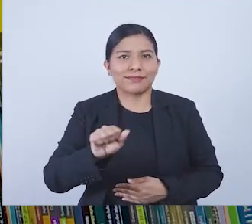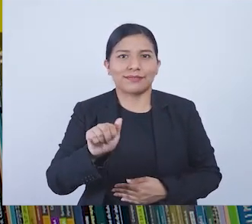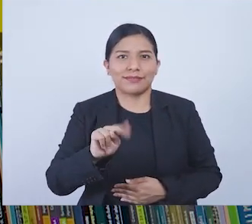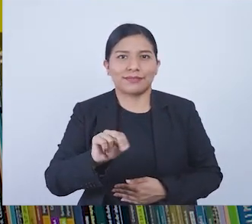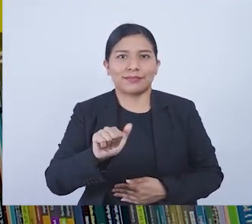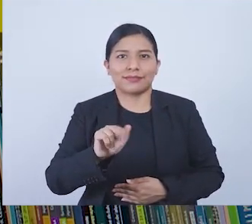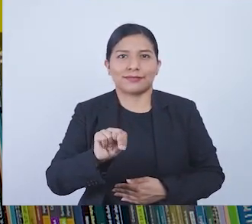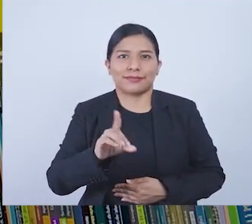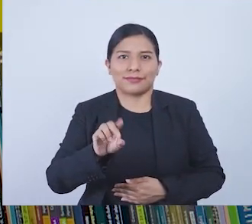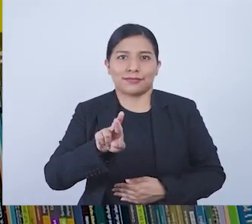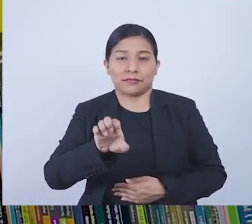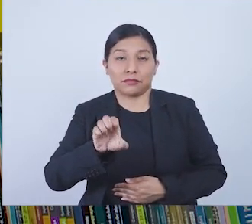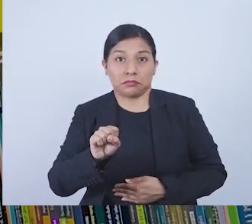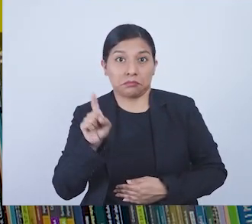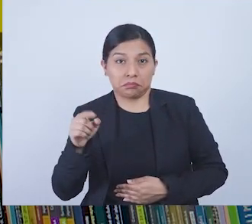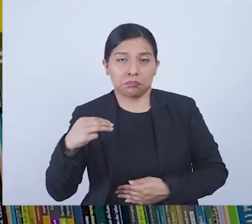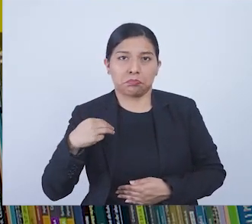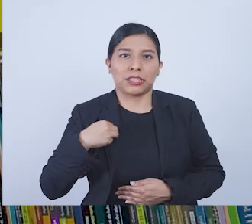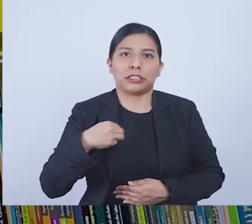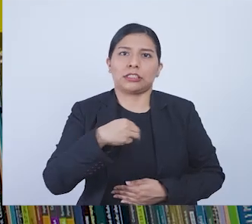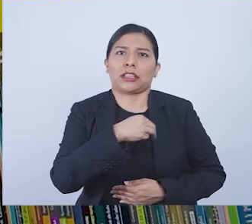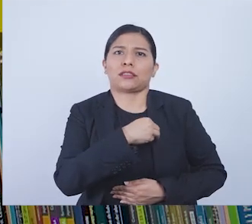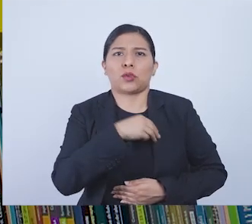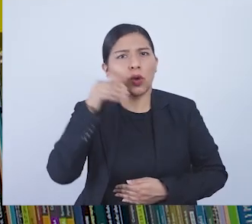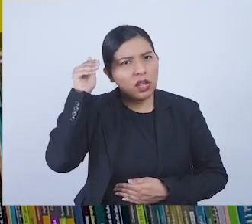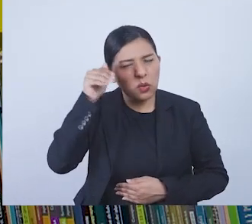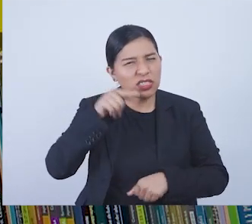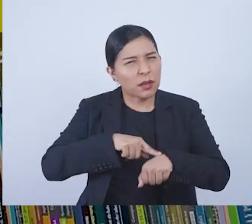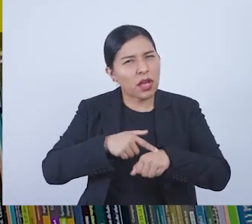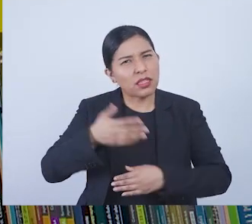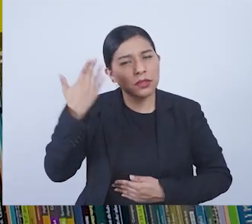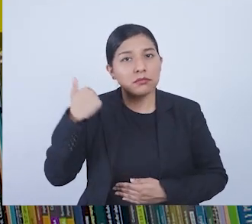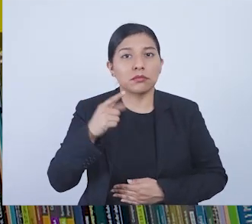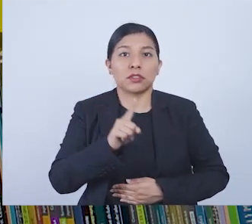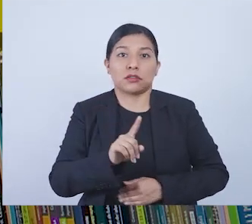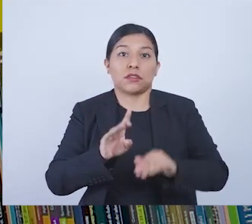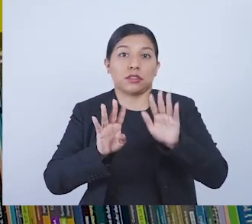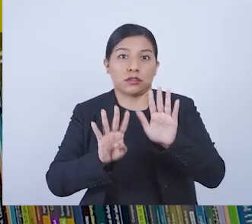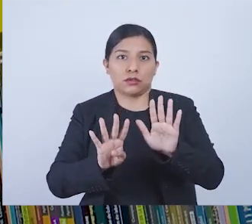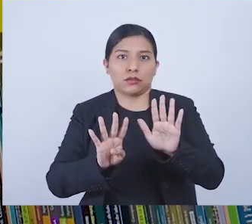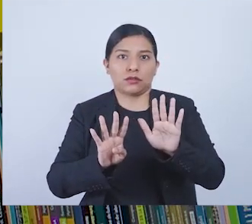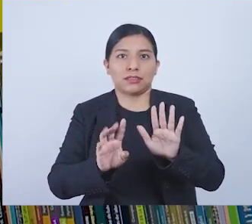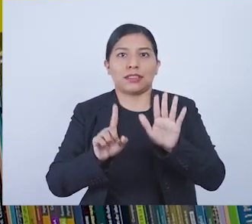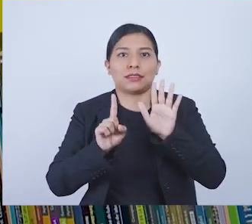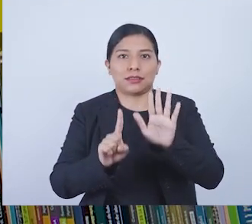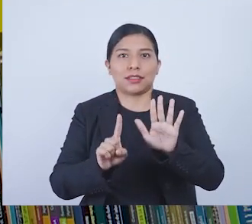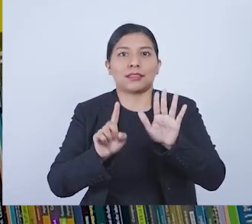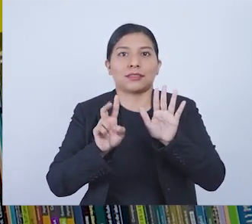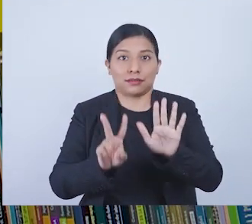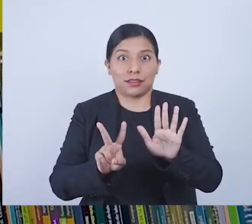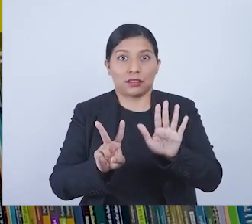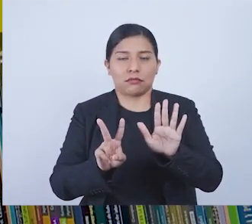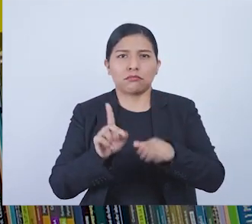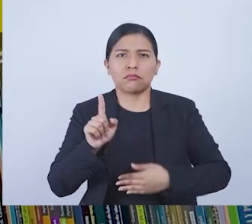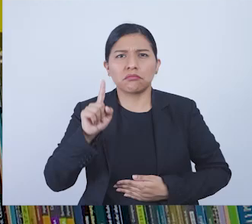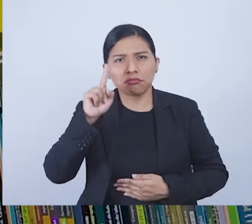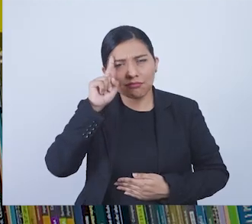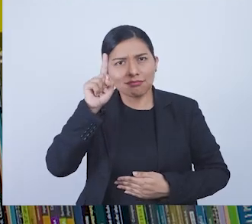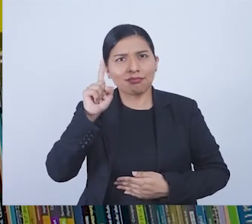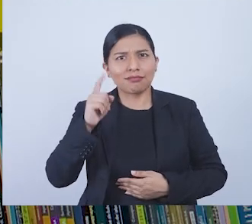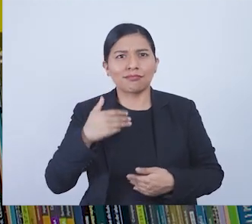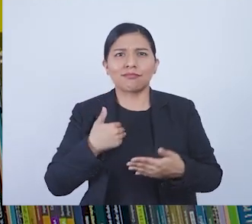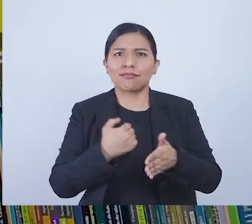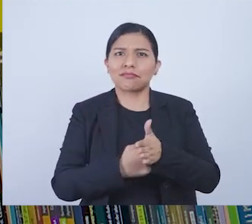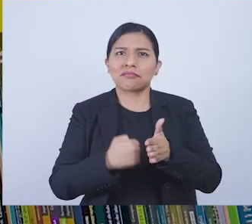el ministro de Educación de esa época, en el año 1967, tomó la iniciativa de formar,